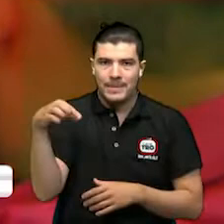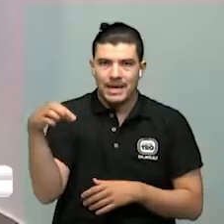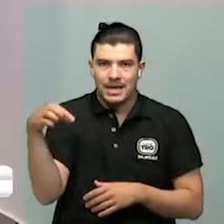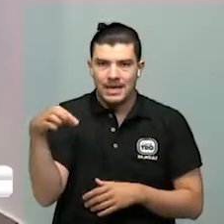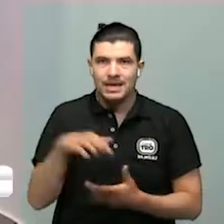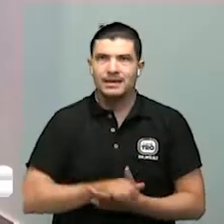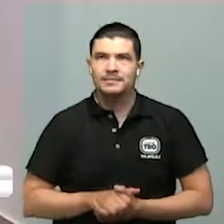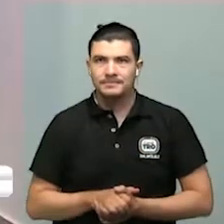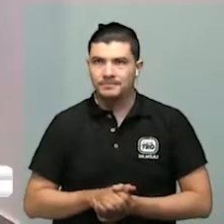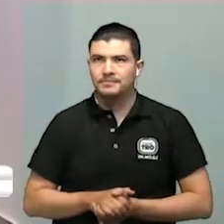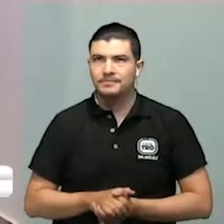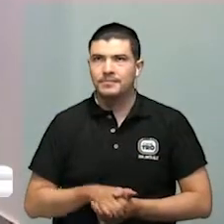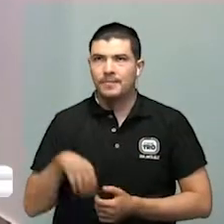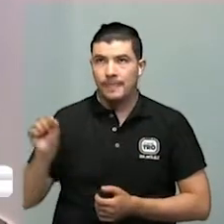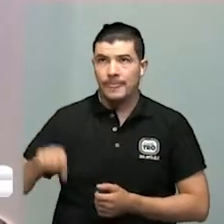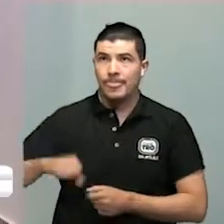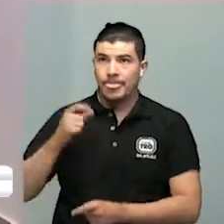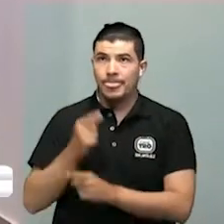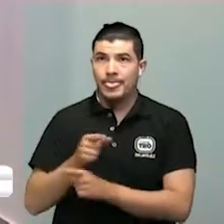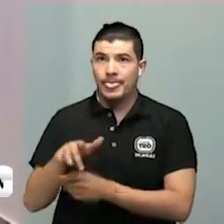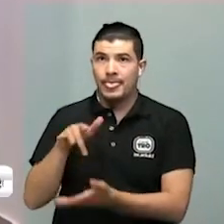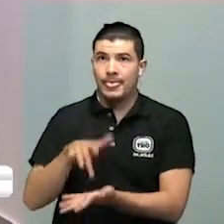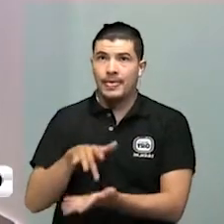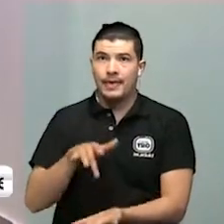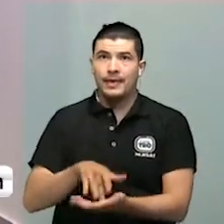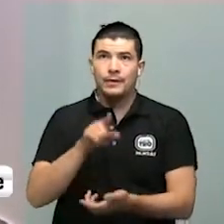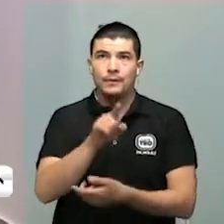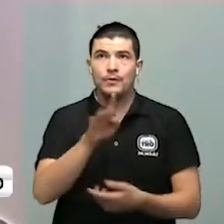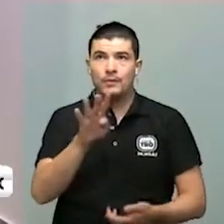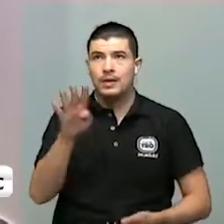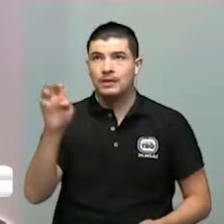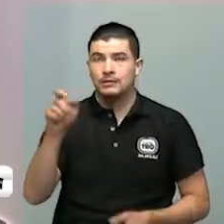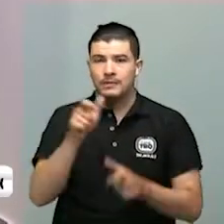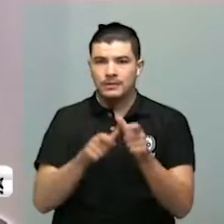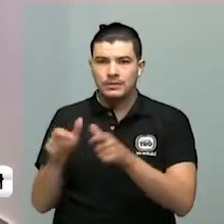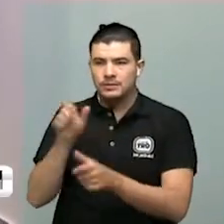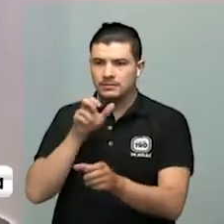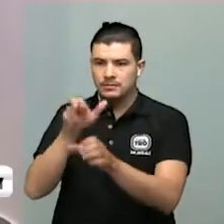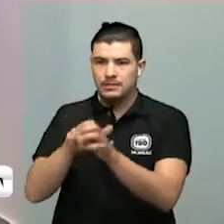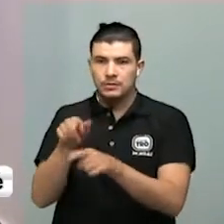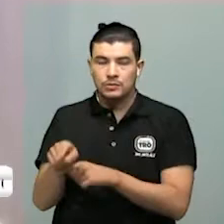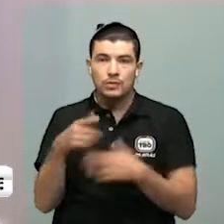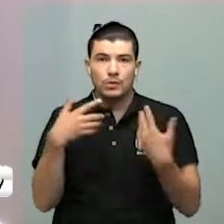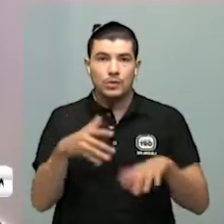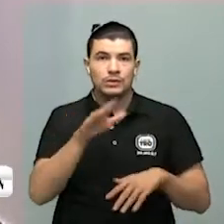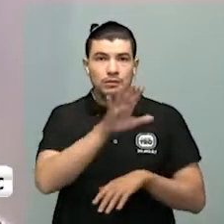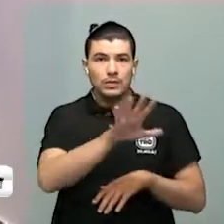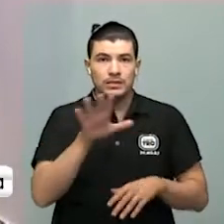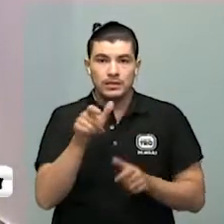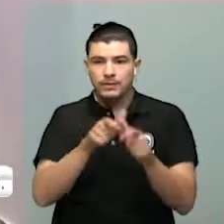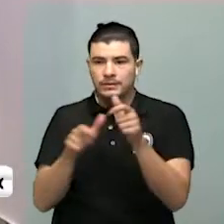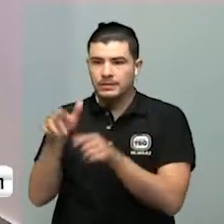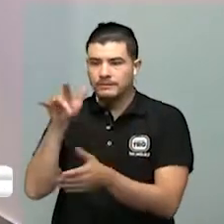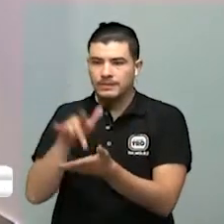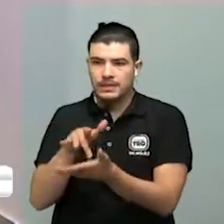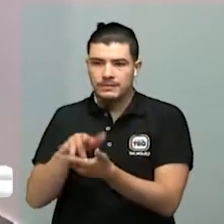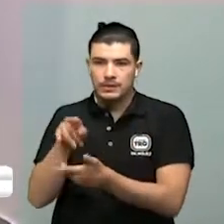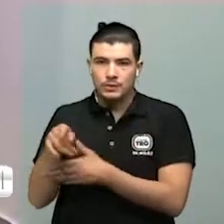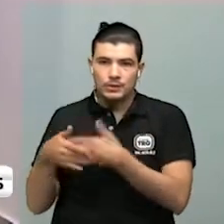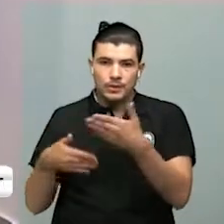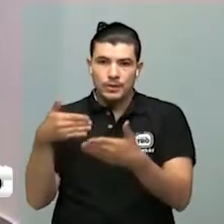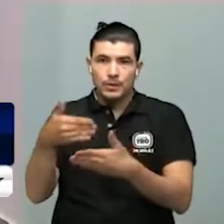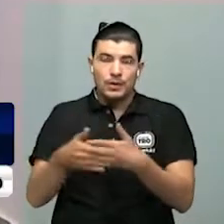masiva la participación hemos tenido más de 149 inscritos de los cuales hay 55 participantes y